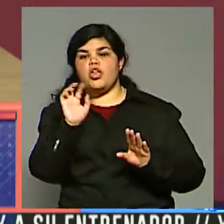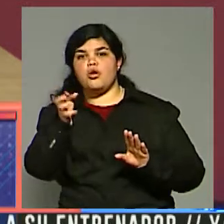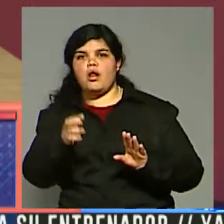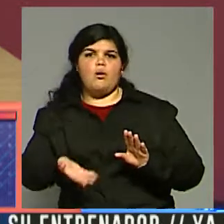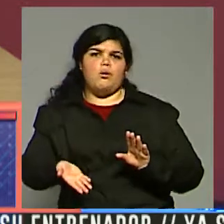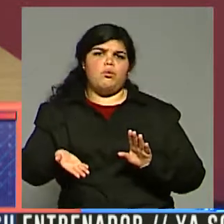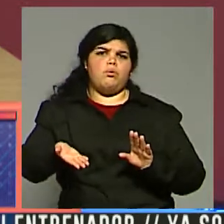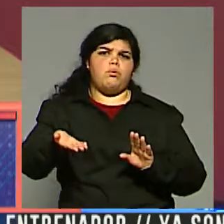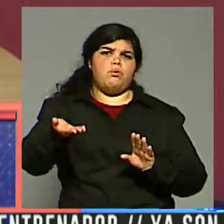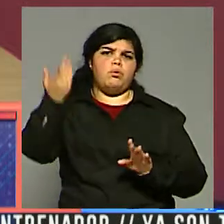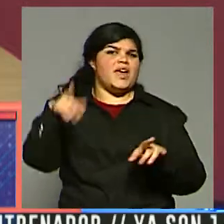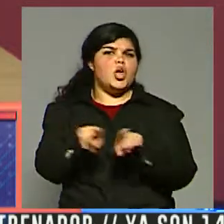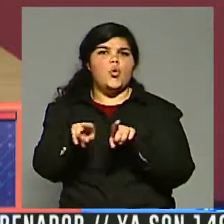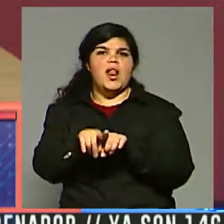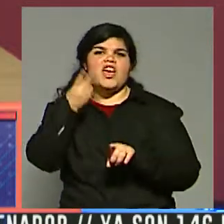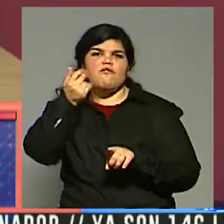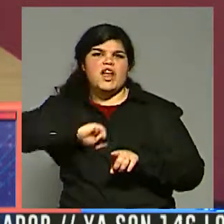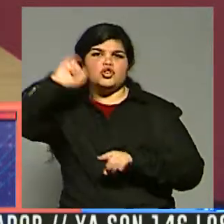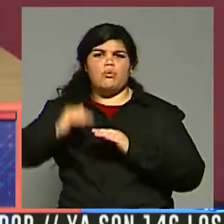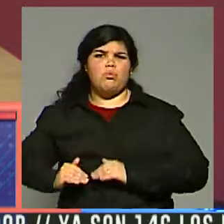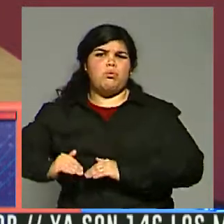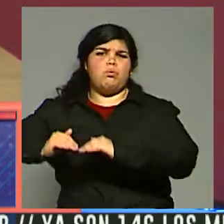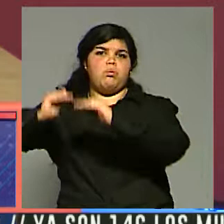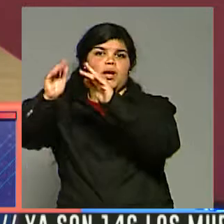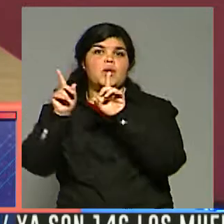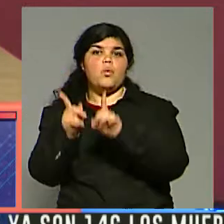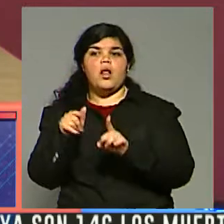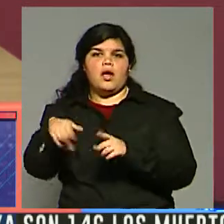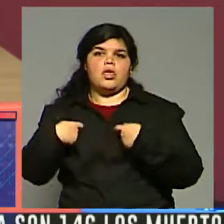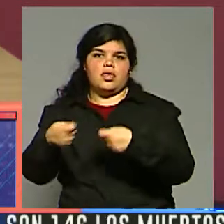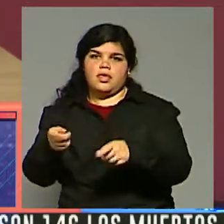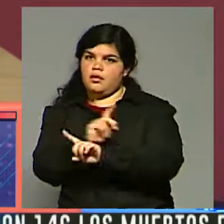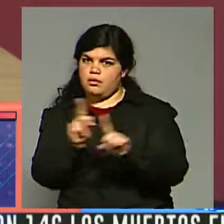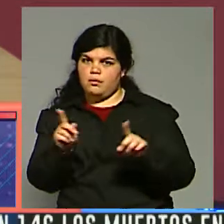que la inflación, entonces él entiende que no es un negocio rentable.